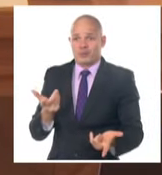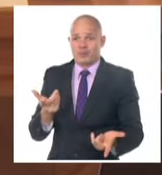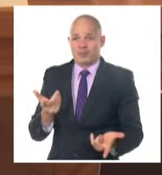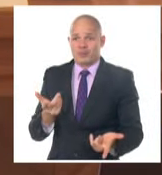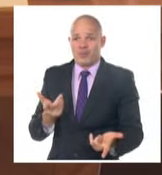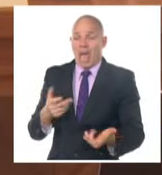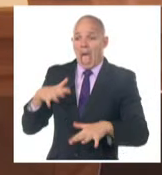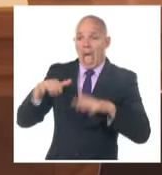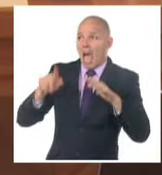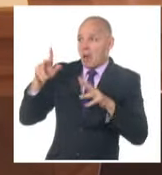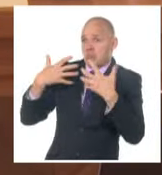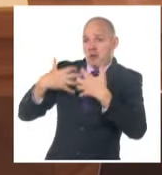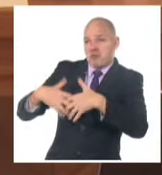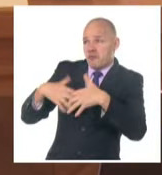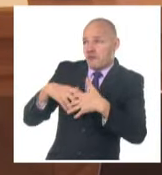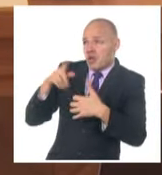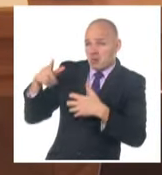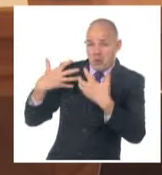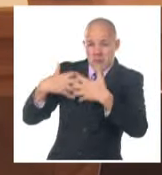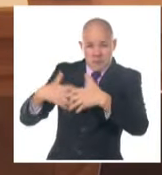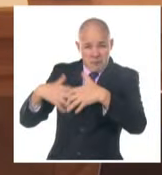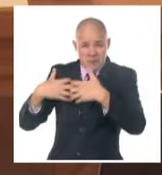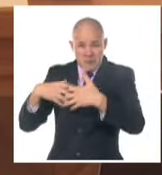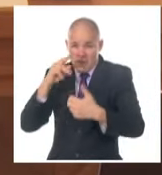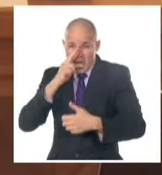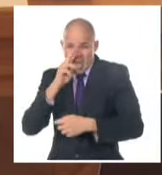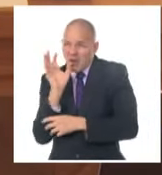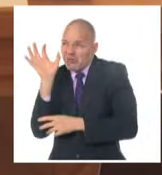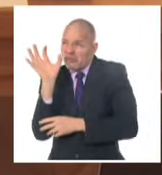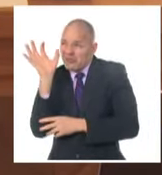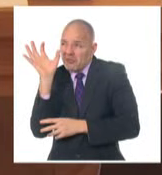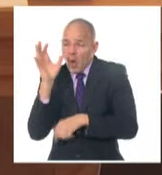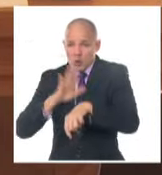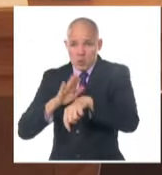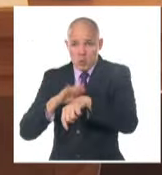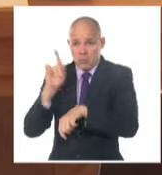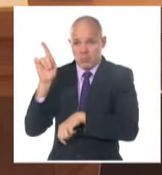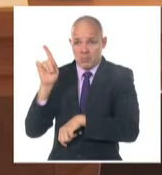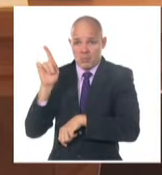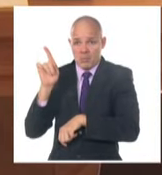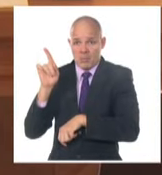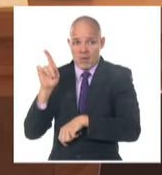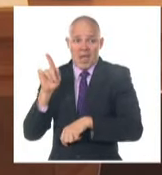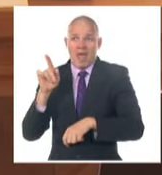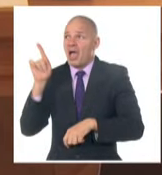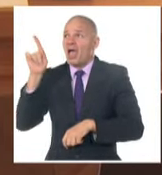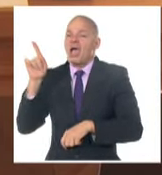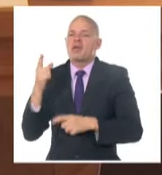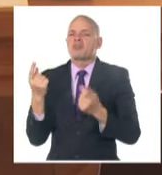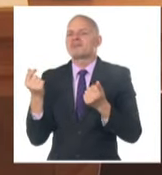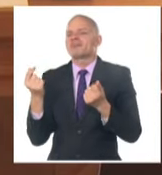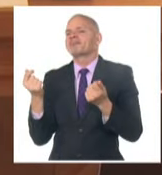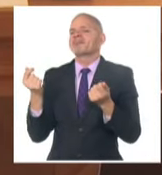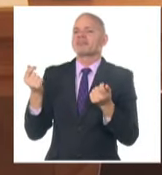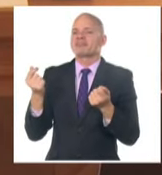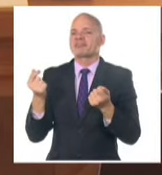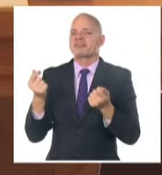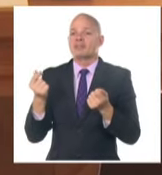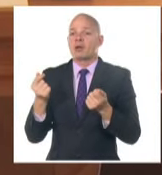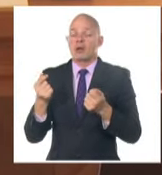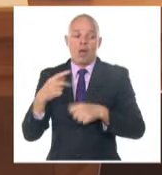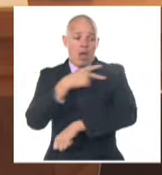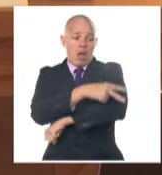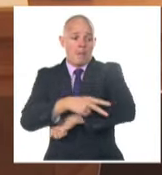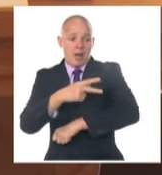la crisis medioambiental, son los más vulnerables a su impacto. Son